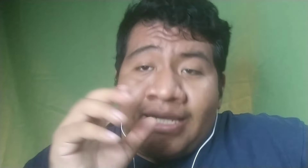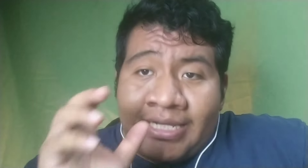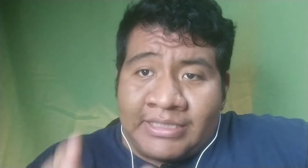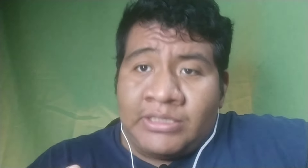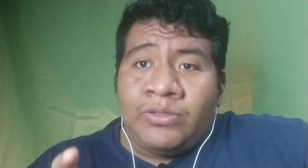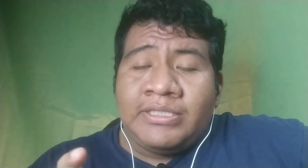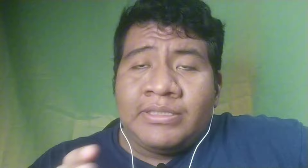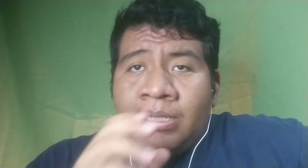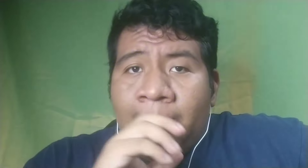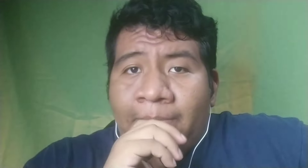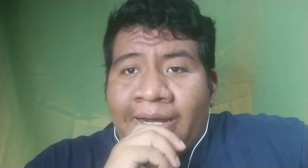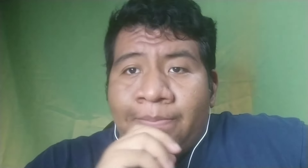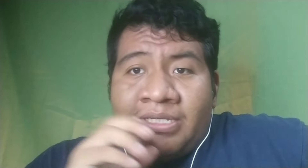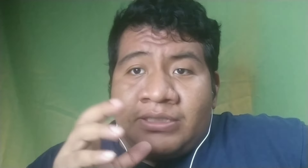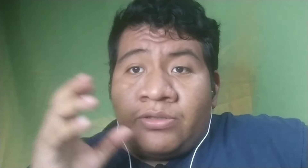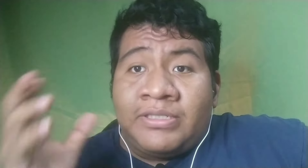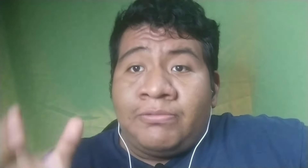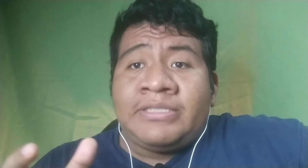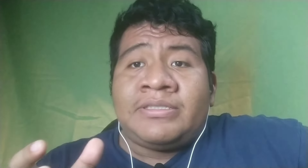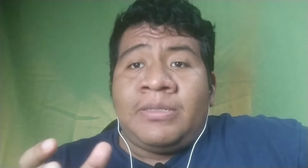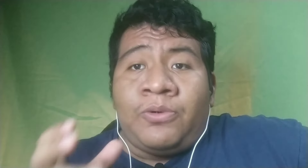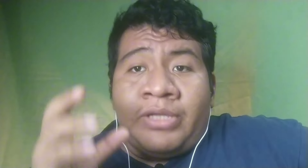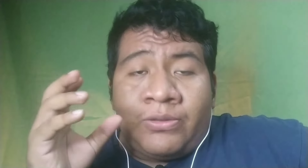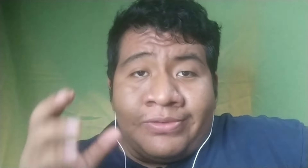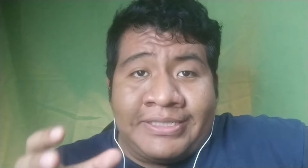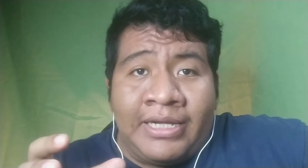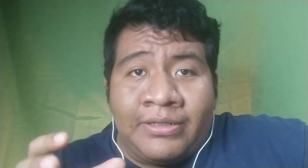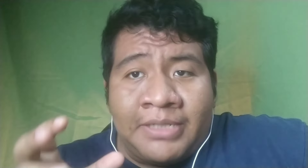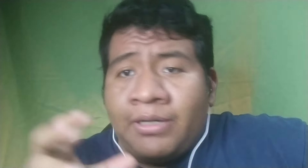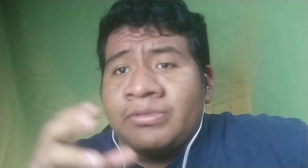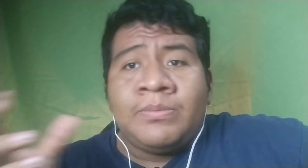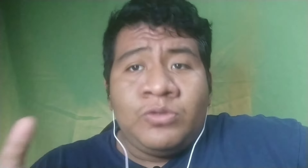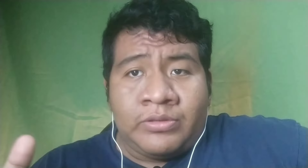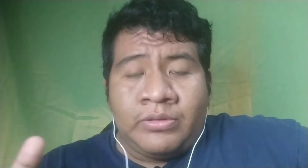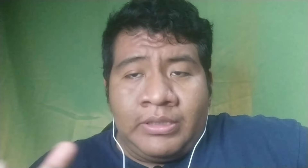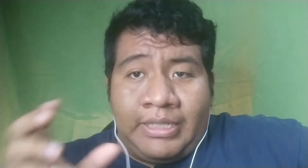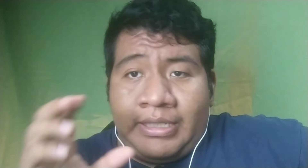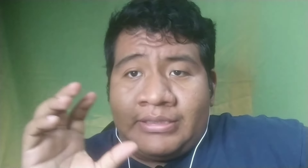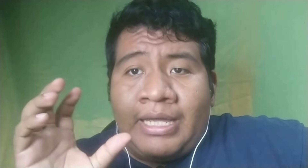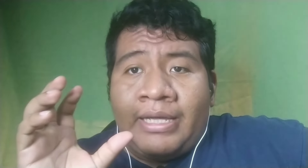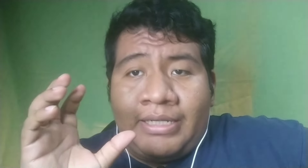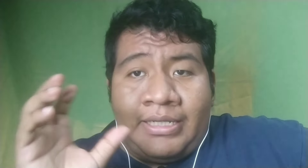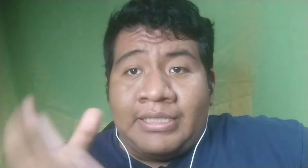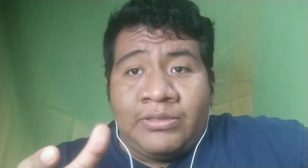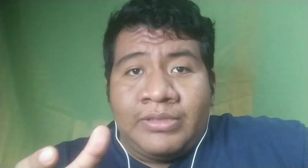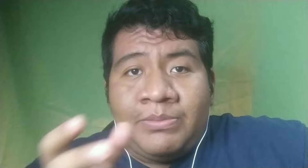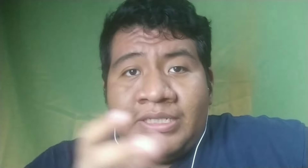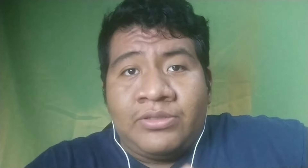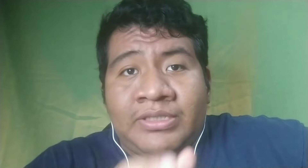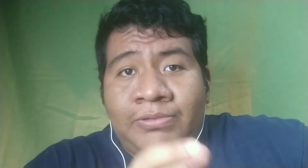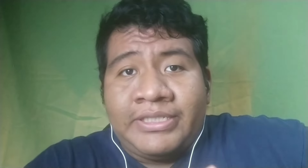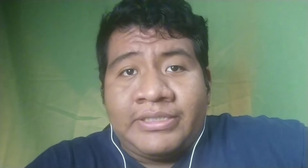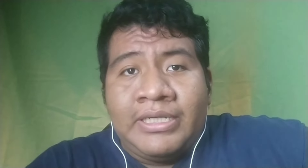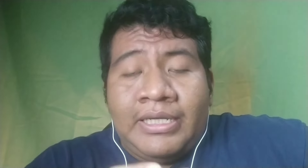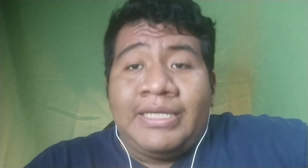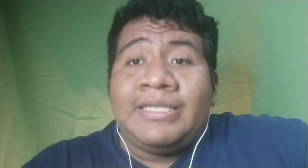las elecciones para ministros y jueces del Poder Judicial. O sea, va a costar mucho esta elección de